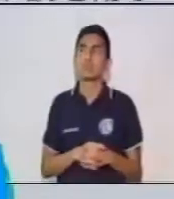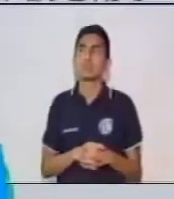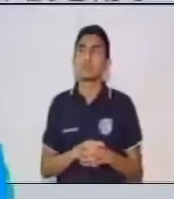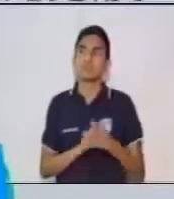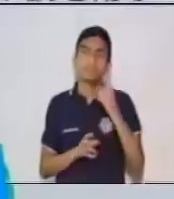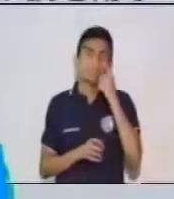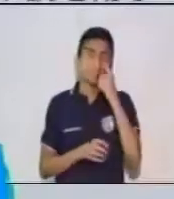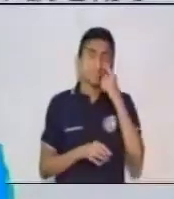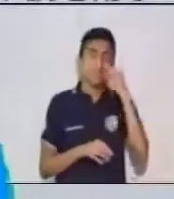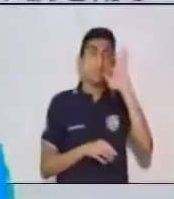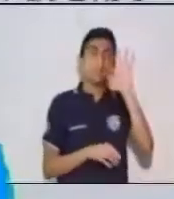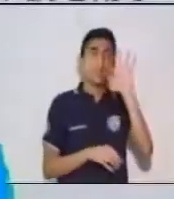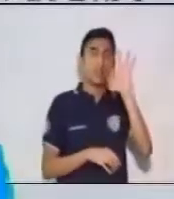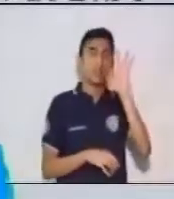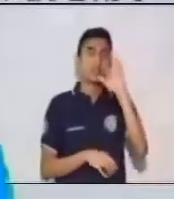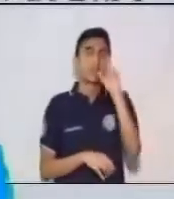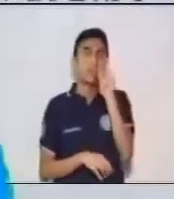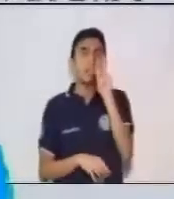3 y 1.